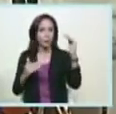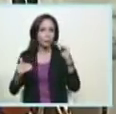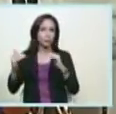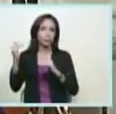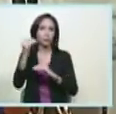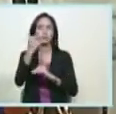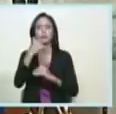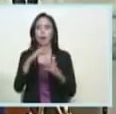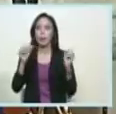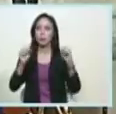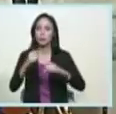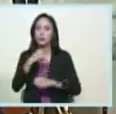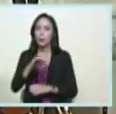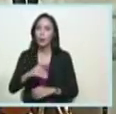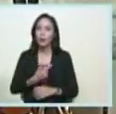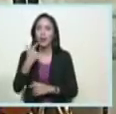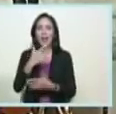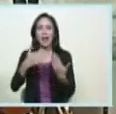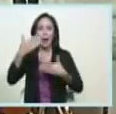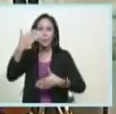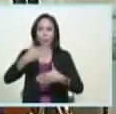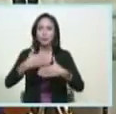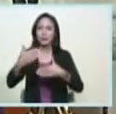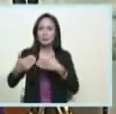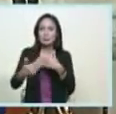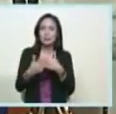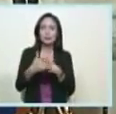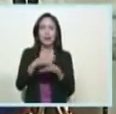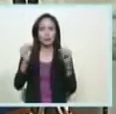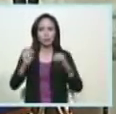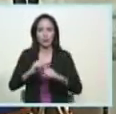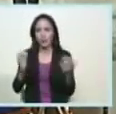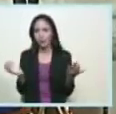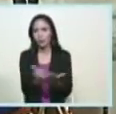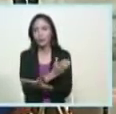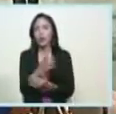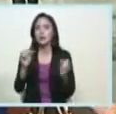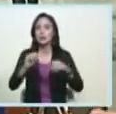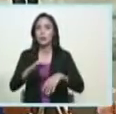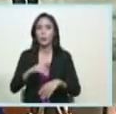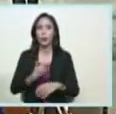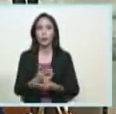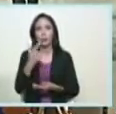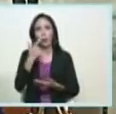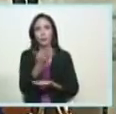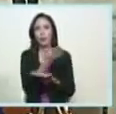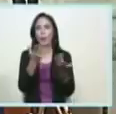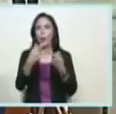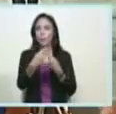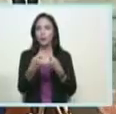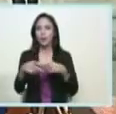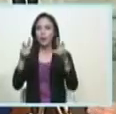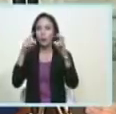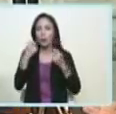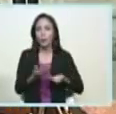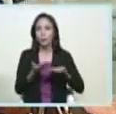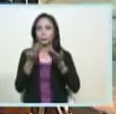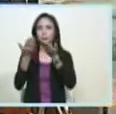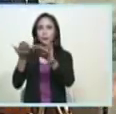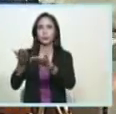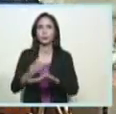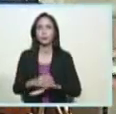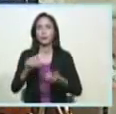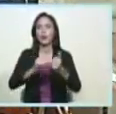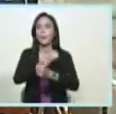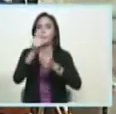todo superando dificultades y obstáculos lo vamos a lograr aquí está el cono monetario se lo entrego ciudadano